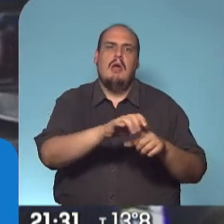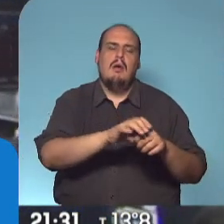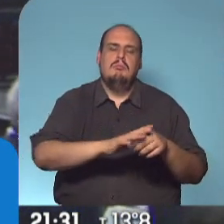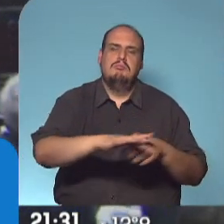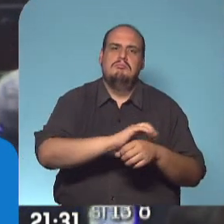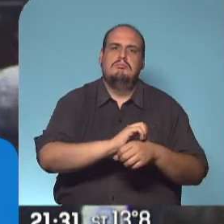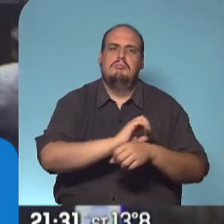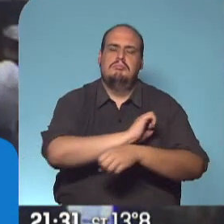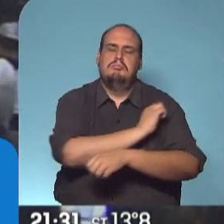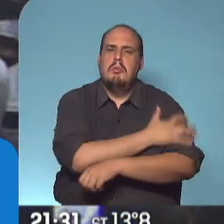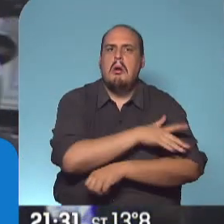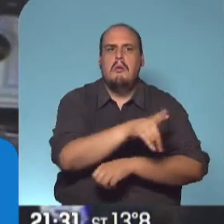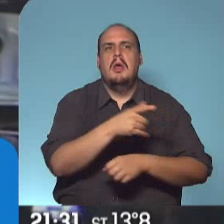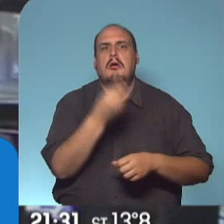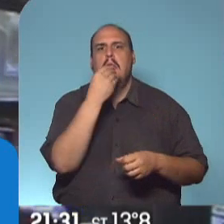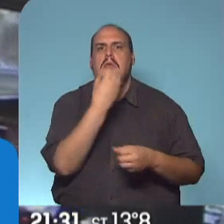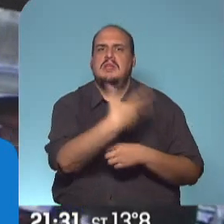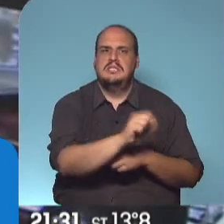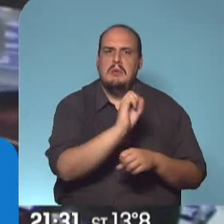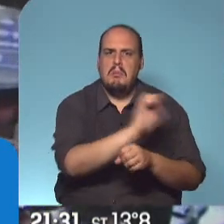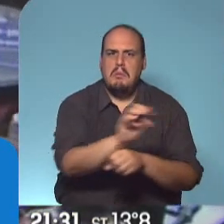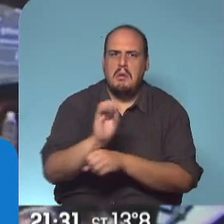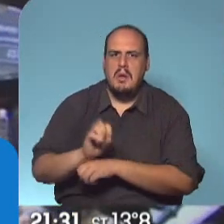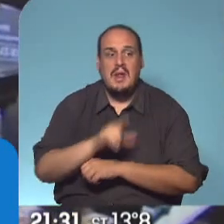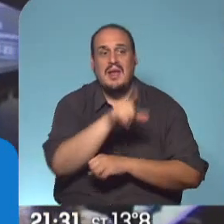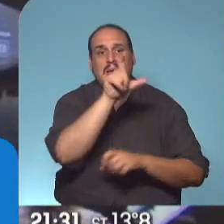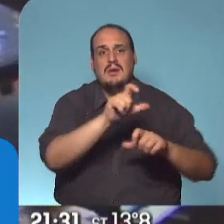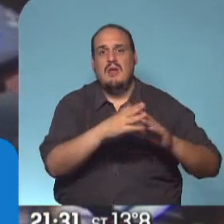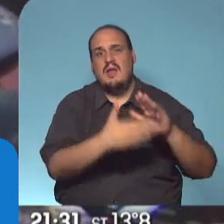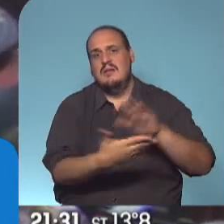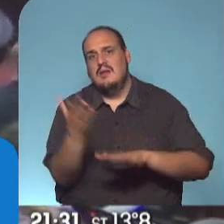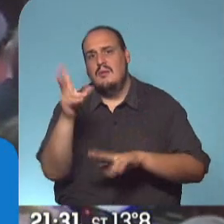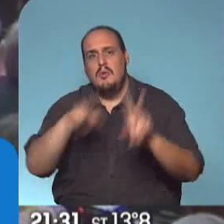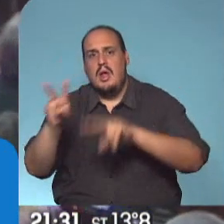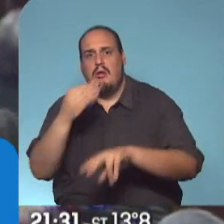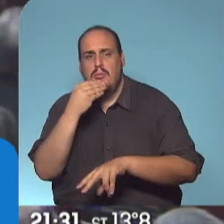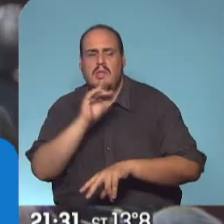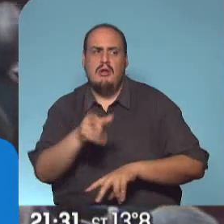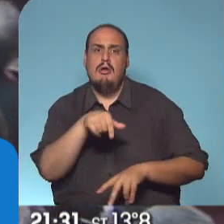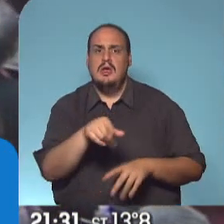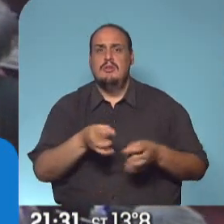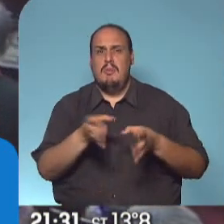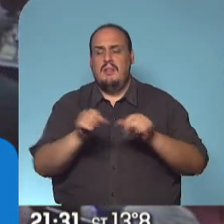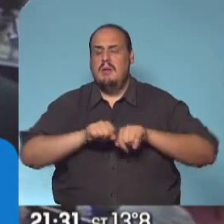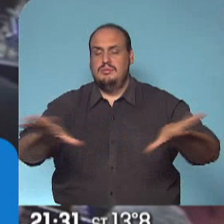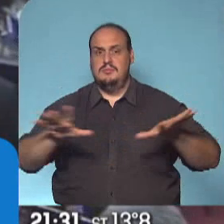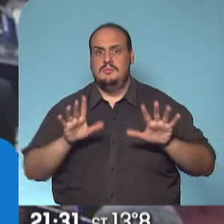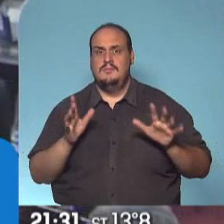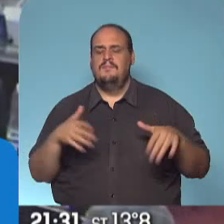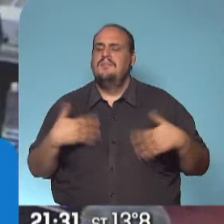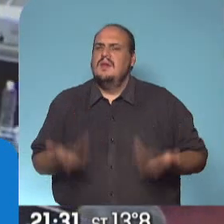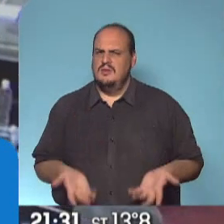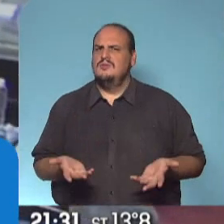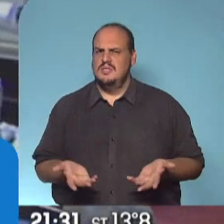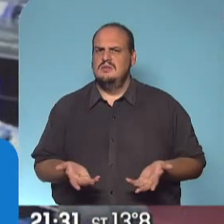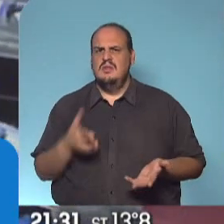sectores carenciados para que además no tengan que salir a buscar comida y eso aumente la exposición respecto de la pandemia. Es decir,